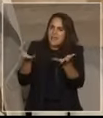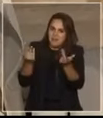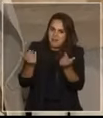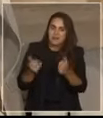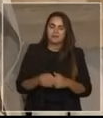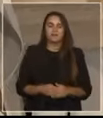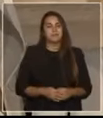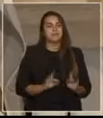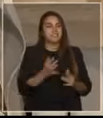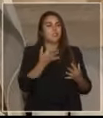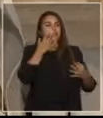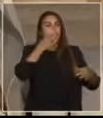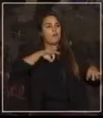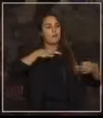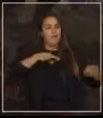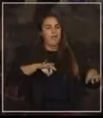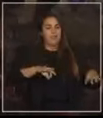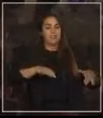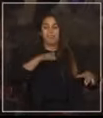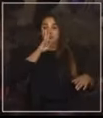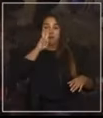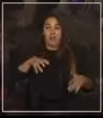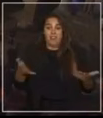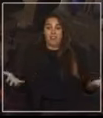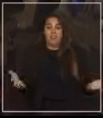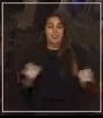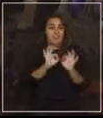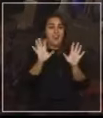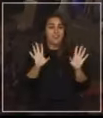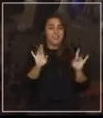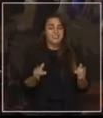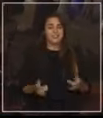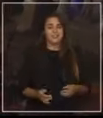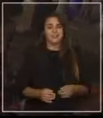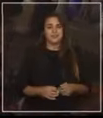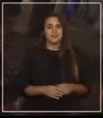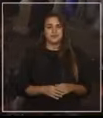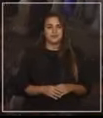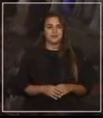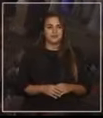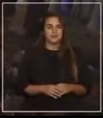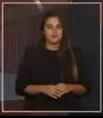normal. Y si se lo merecen, pues más, claro que sí.